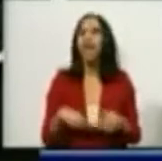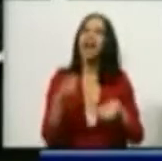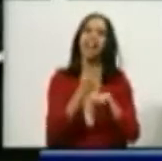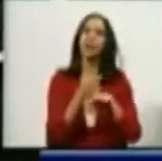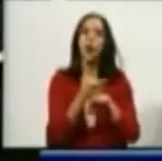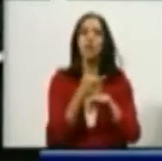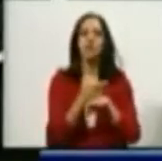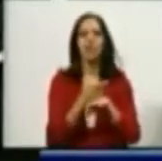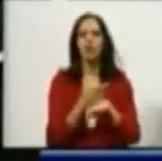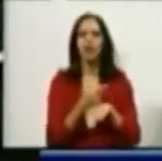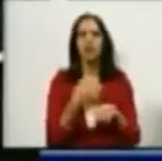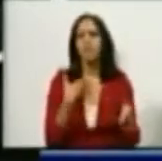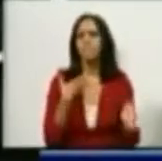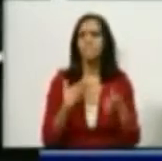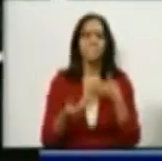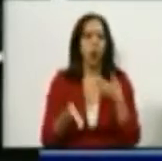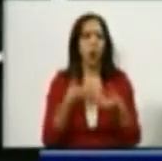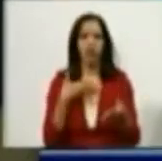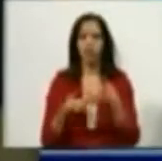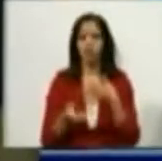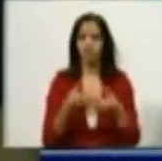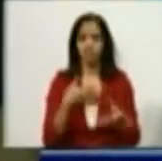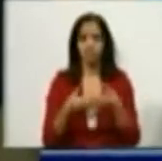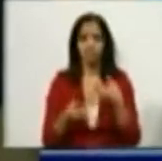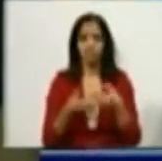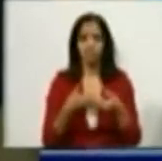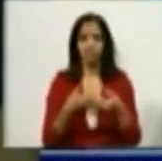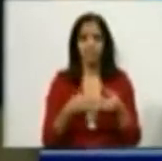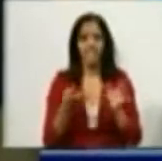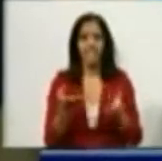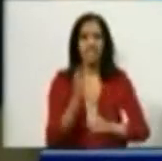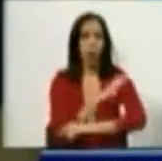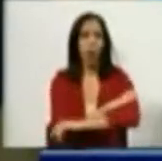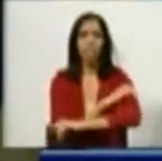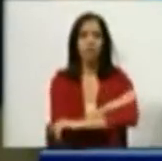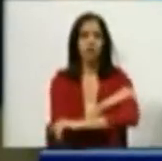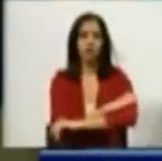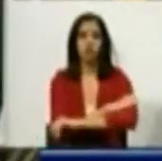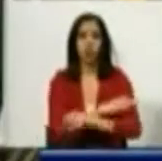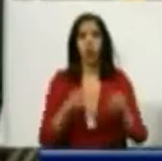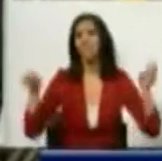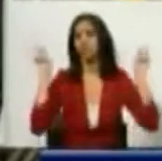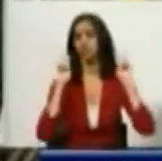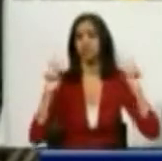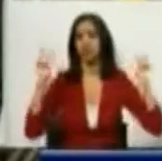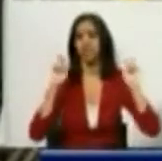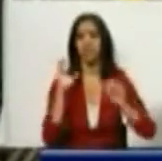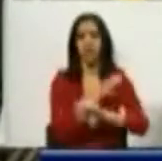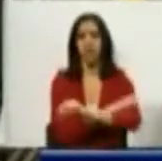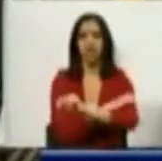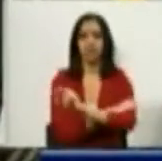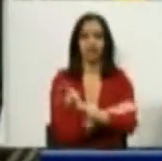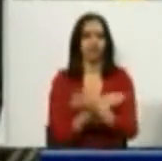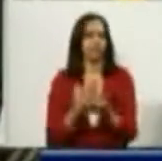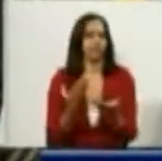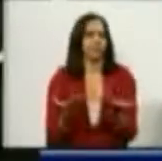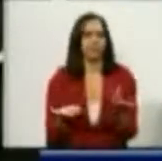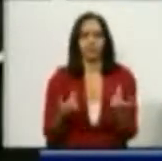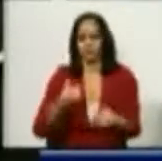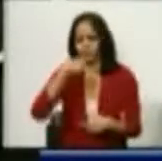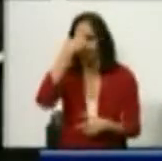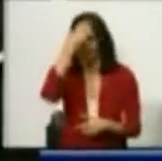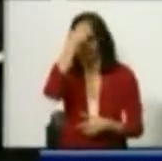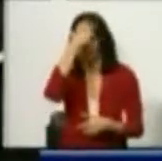le importa muy poco esa oposición esa supuesta posición radical